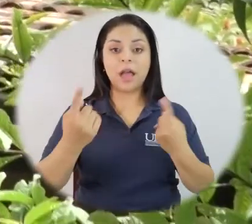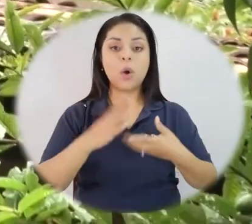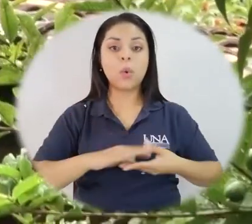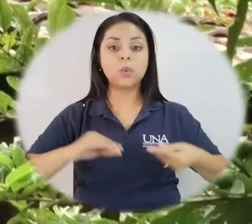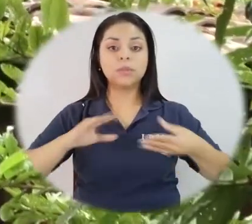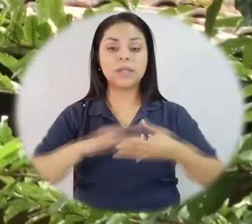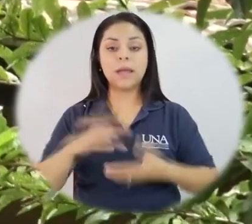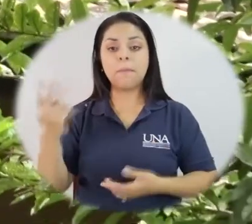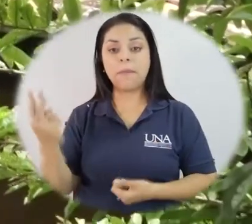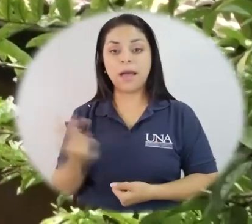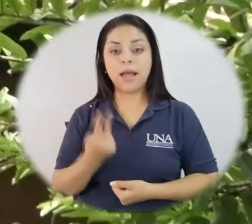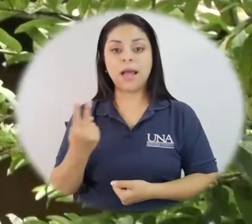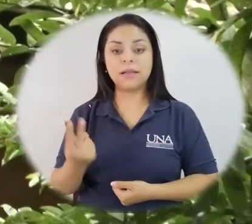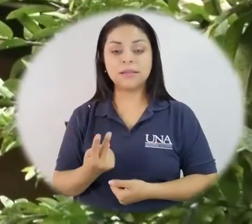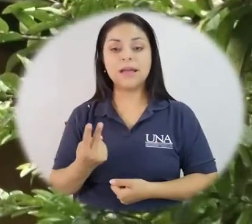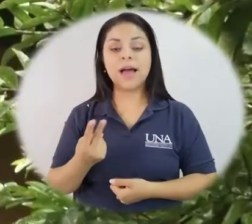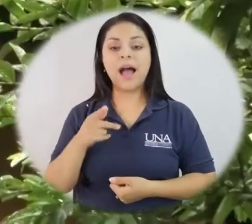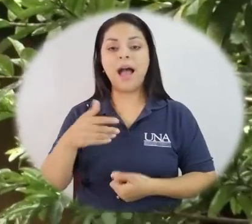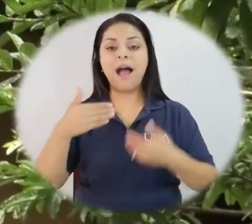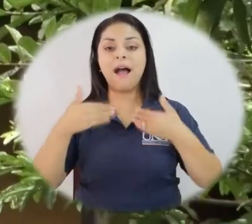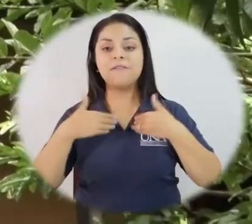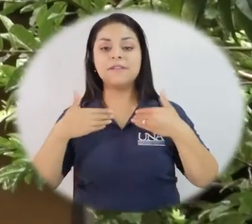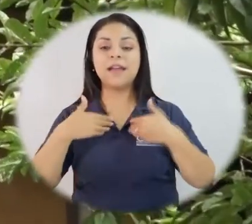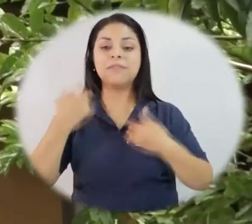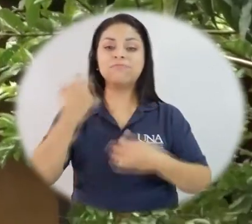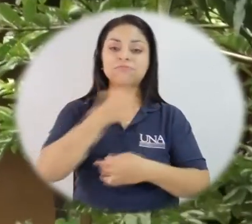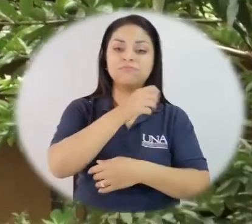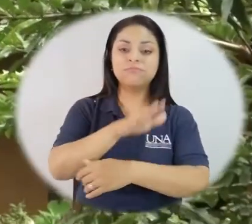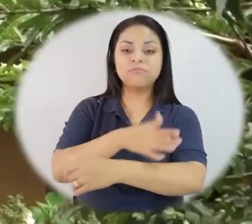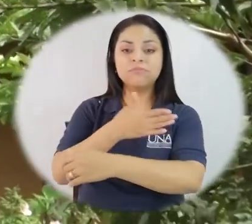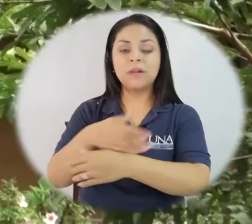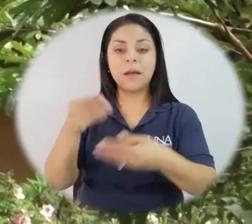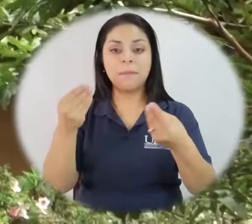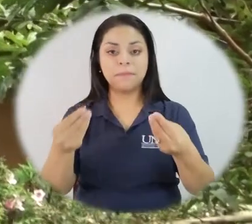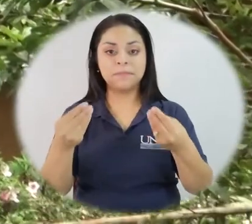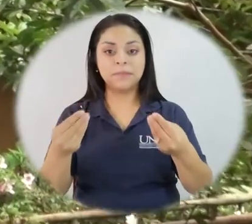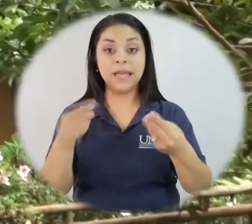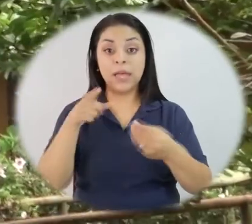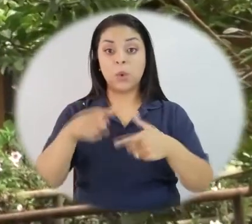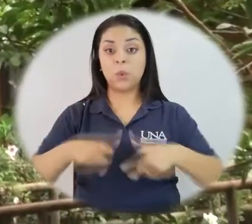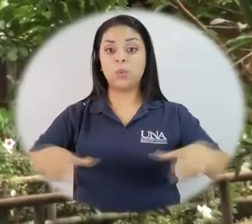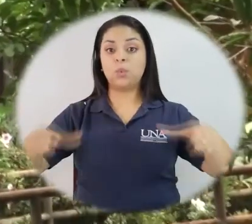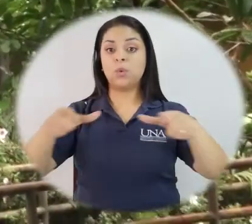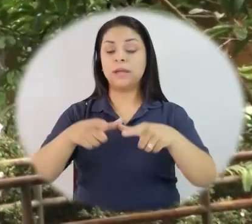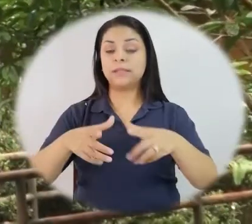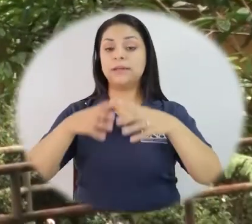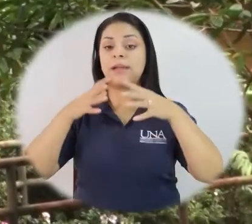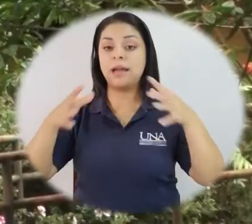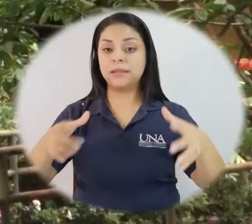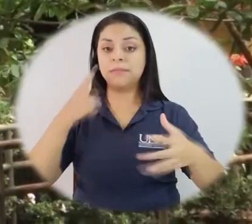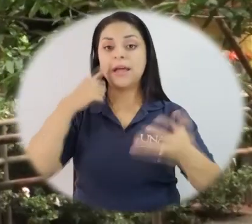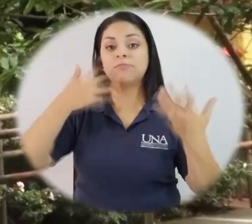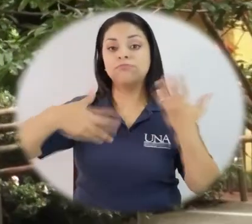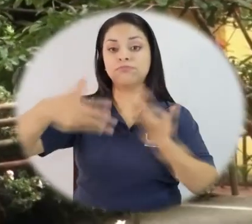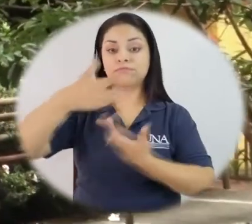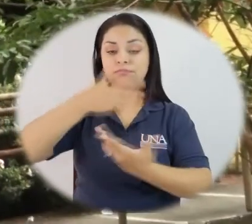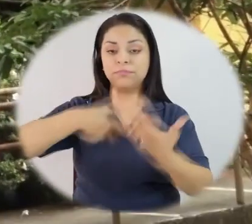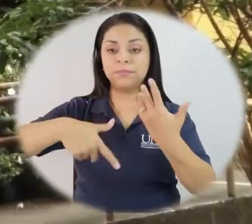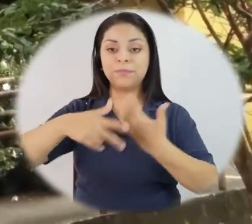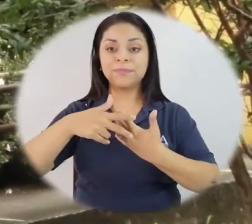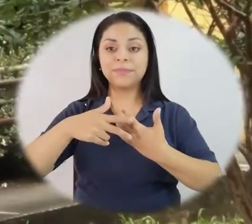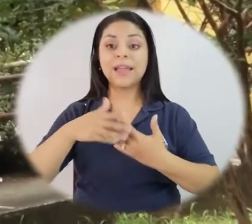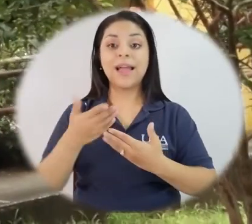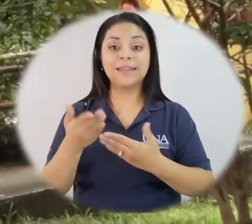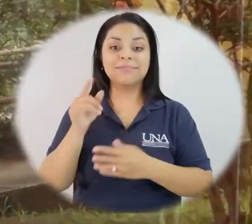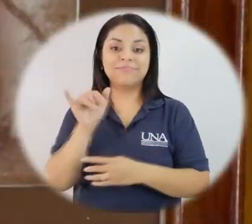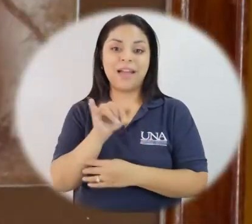las parejas se reunían aquí, había serenatas y mucho más. Este fue un gran lugar para socializar.